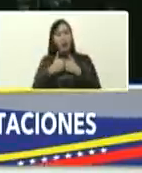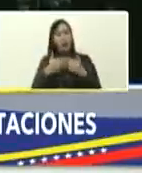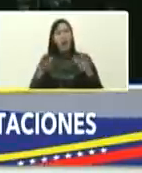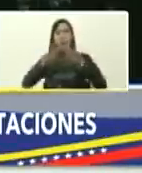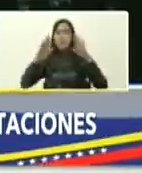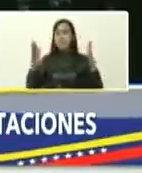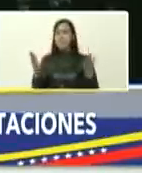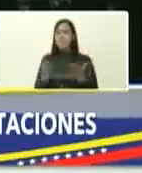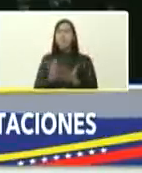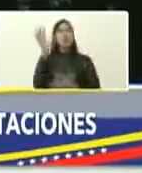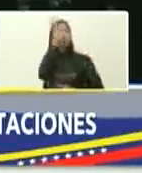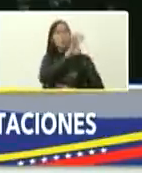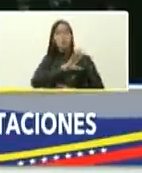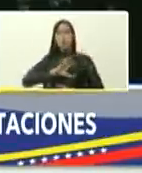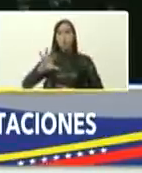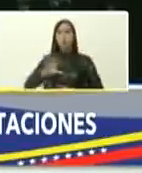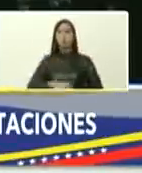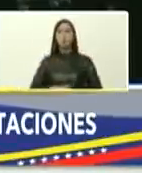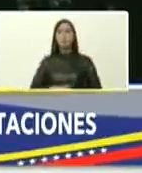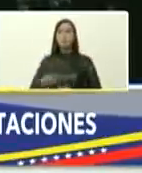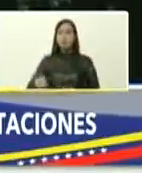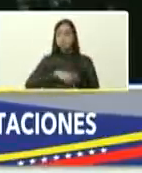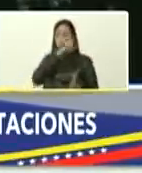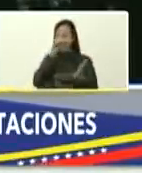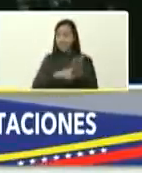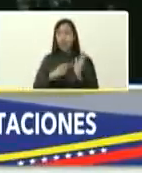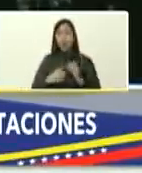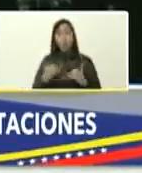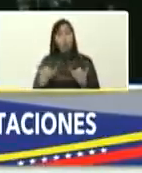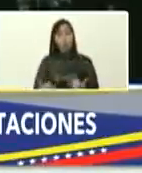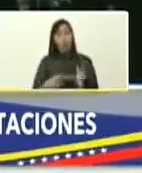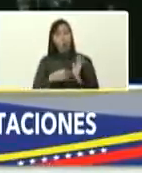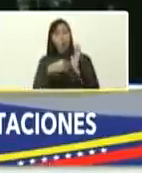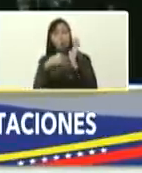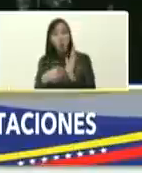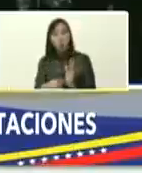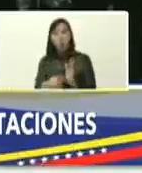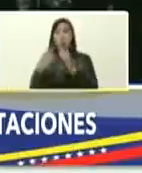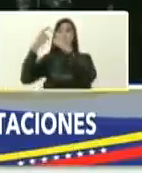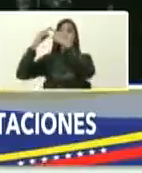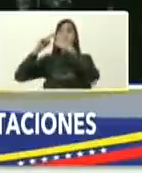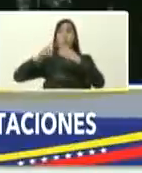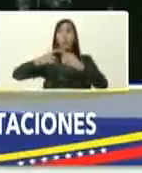mundo. ¿Y qué se ha demostrado ahora? Aquí están las cifras.